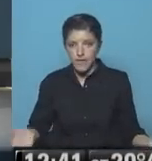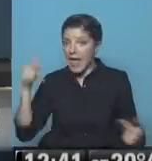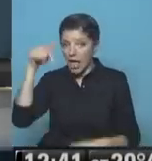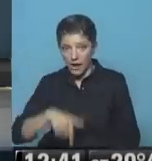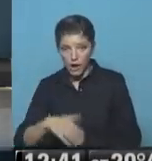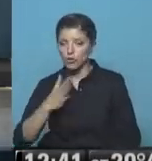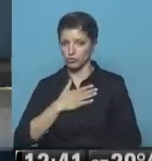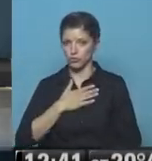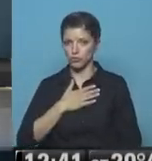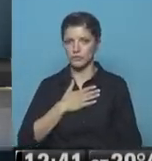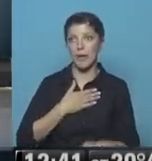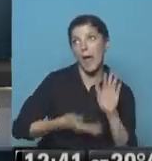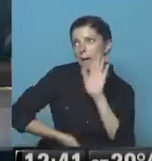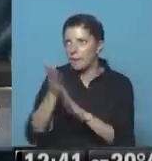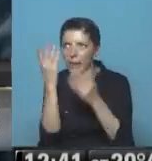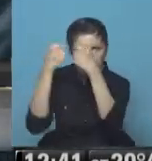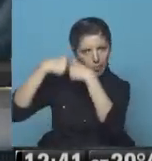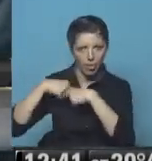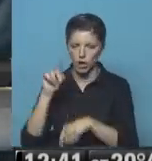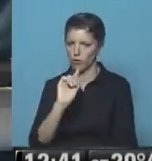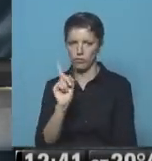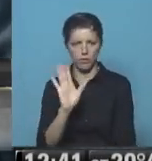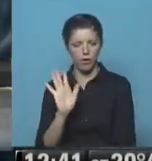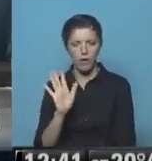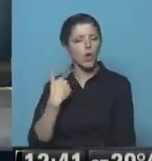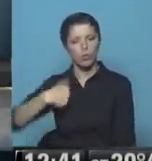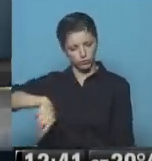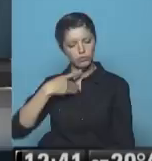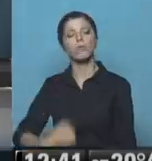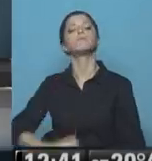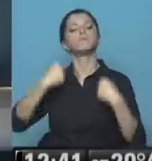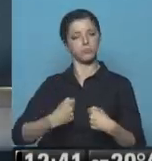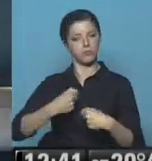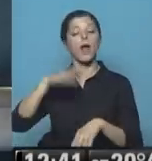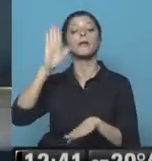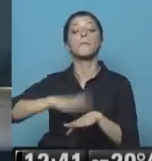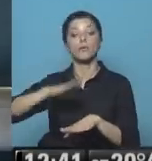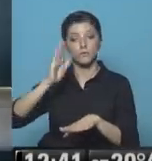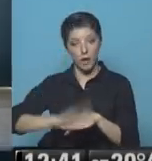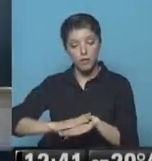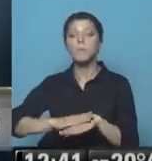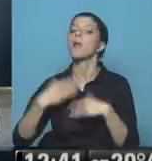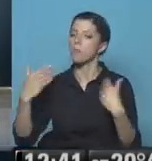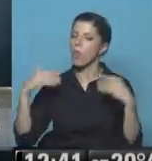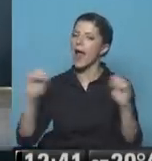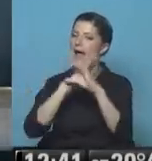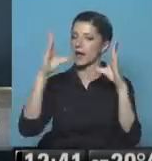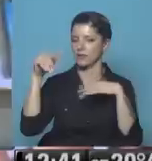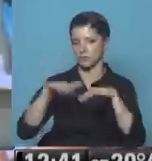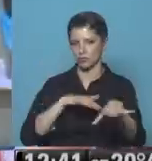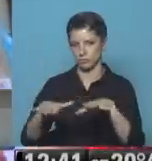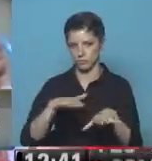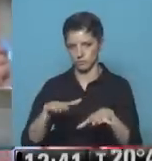estamos dispuestos a salir huyendo ni a salir corriendo, estamos dispuestos a asumir las responsabilidades para aclarar esta